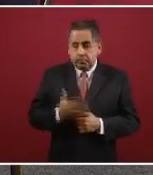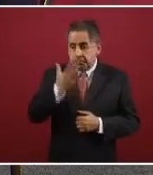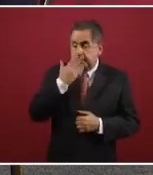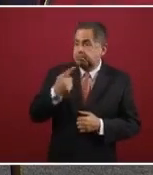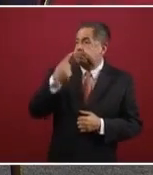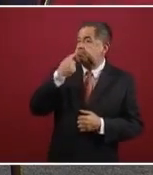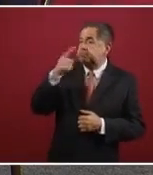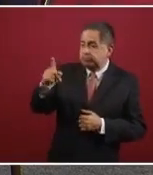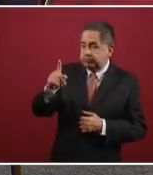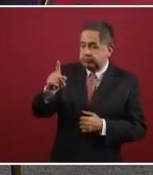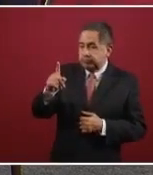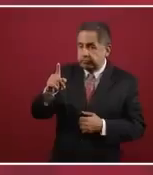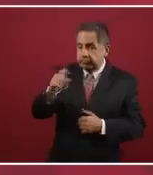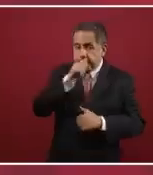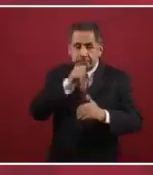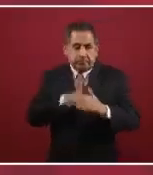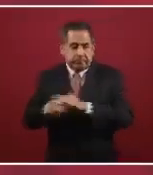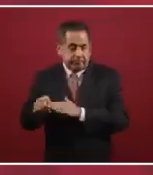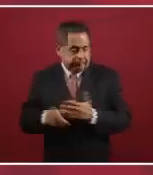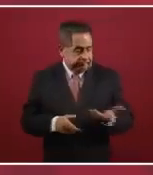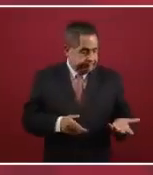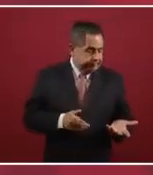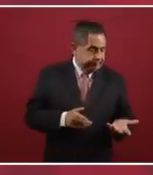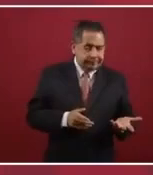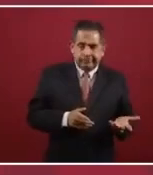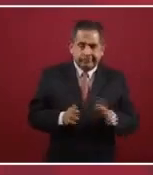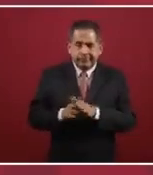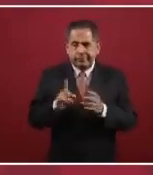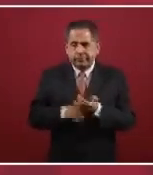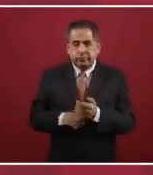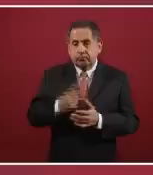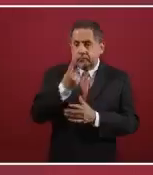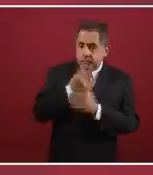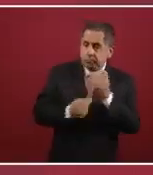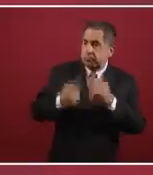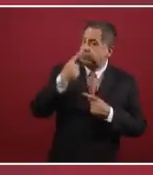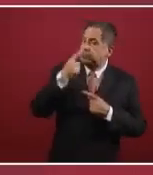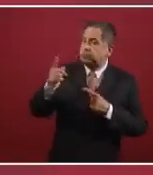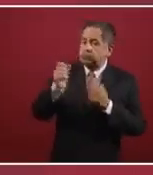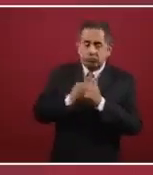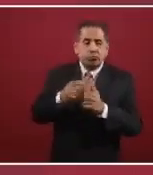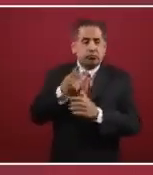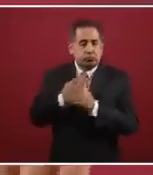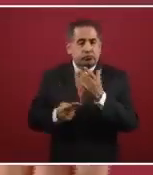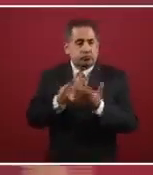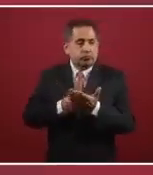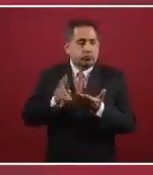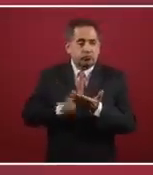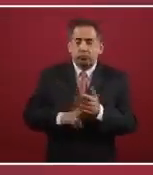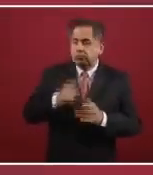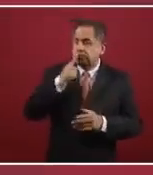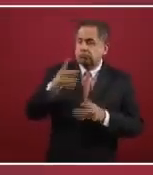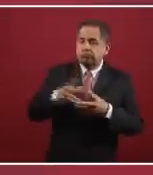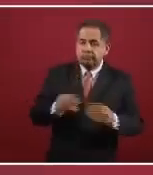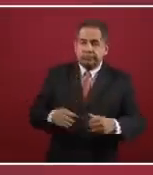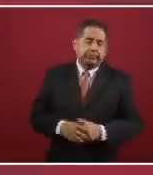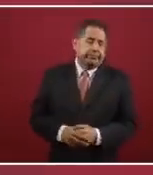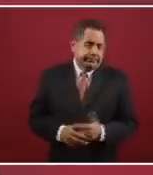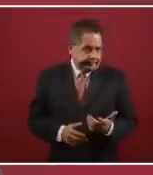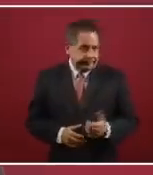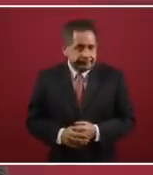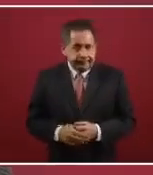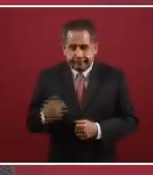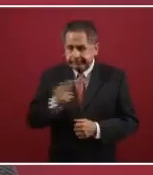denuncia y tenemos denuncia de desaparición, o en algunos casos vienen ambas presentadas. Entonces, ahí